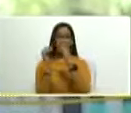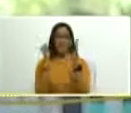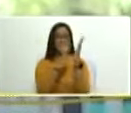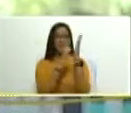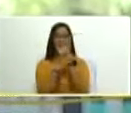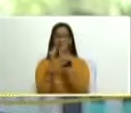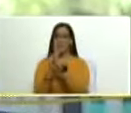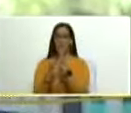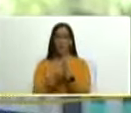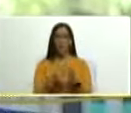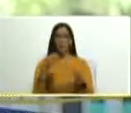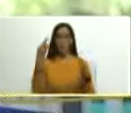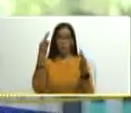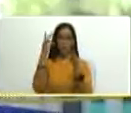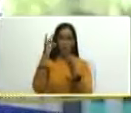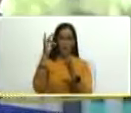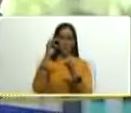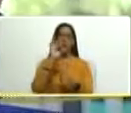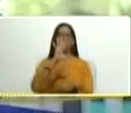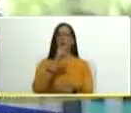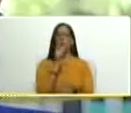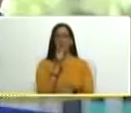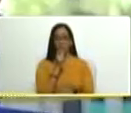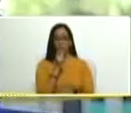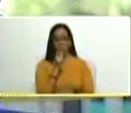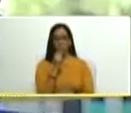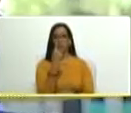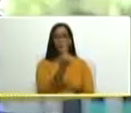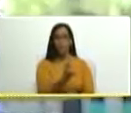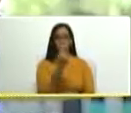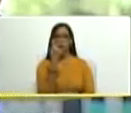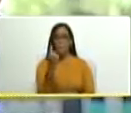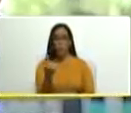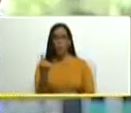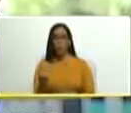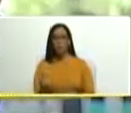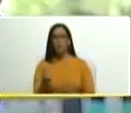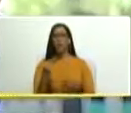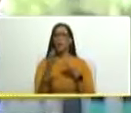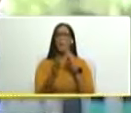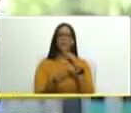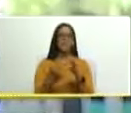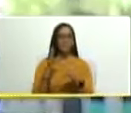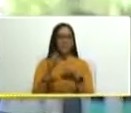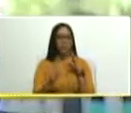en mano, con las cinco preguntas, una por una, conversándola.